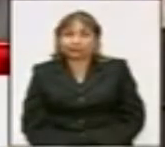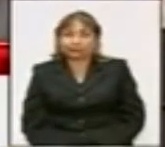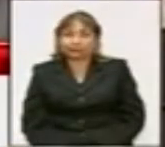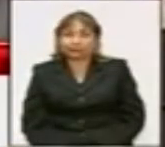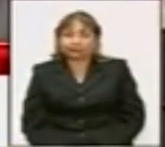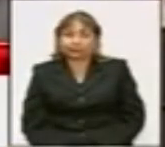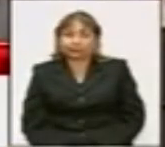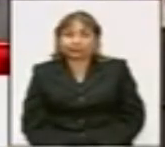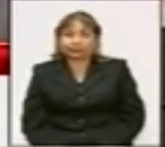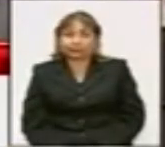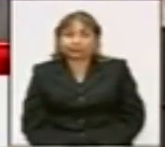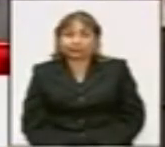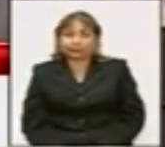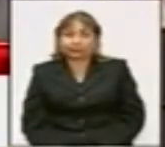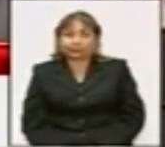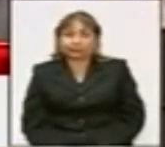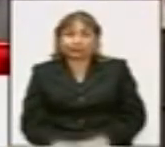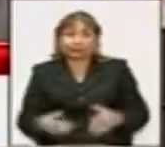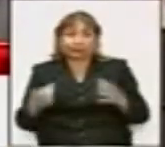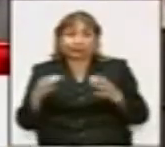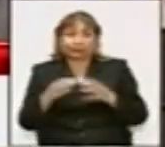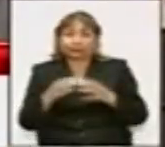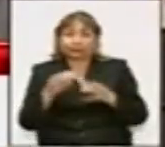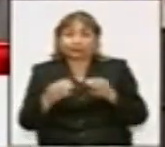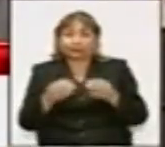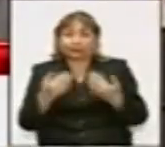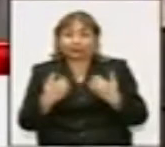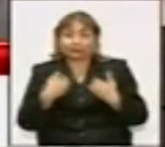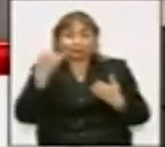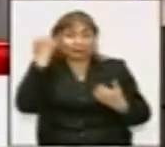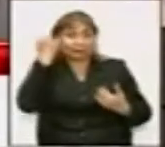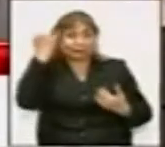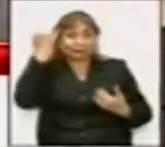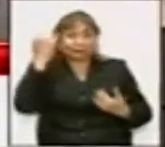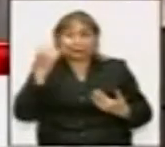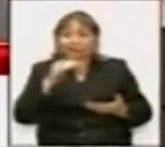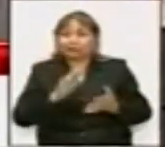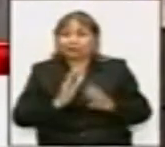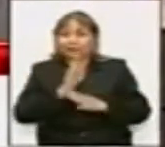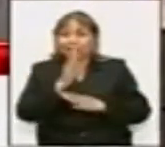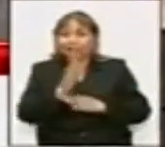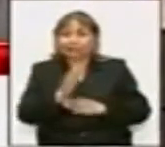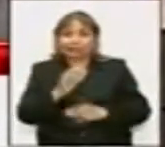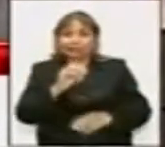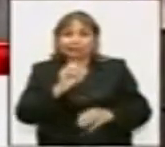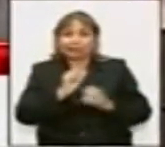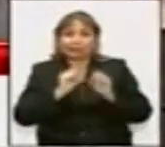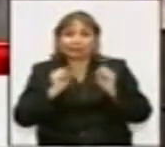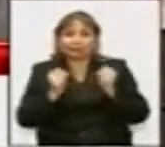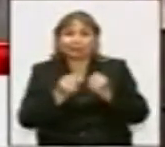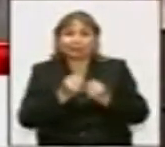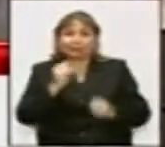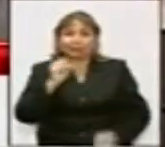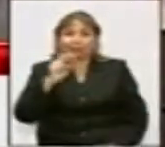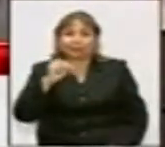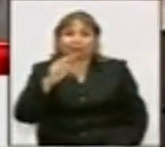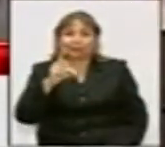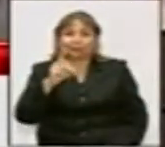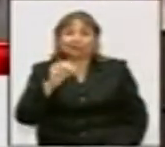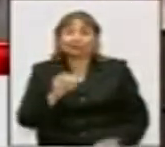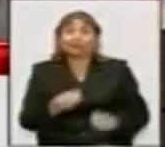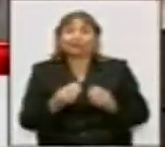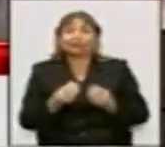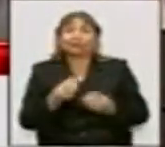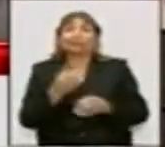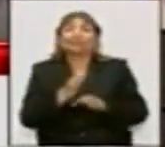o por lo menos esta junta de notables tiene la idea de ir a un senado este es el lado hay que ver de qué forma